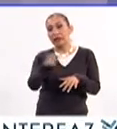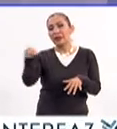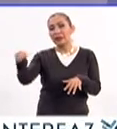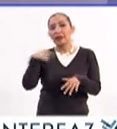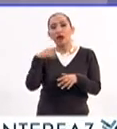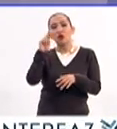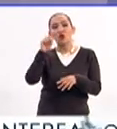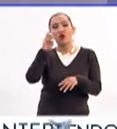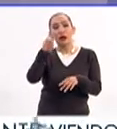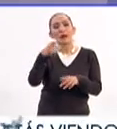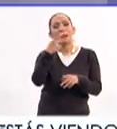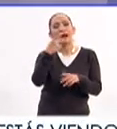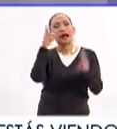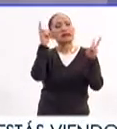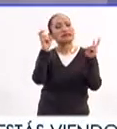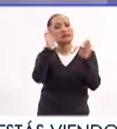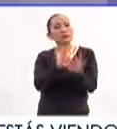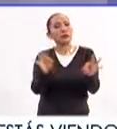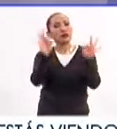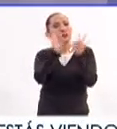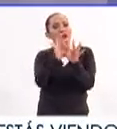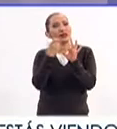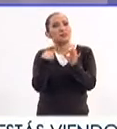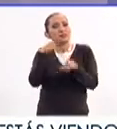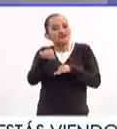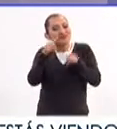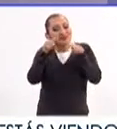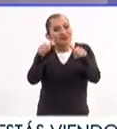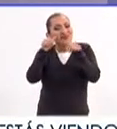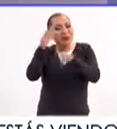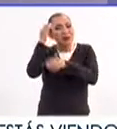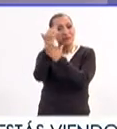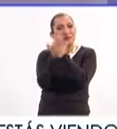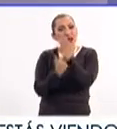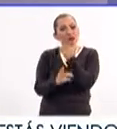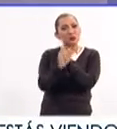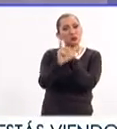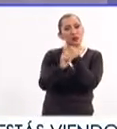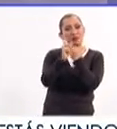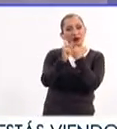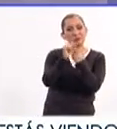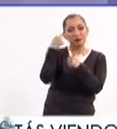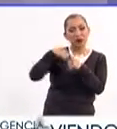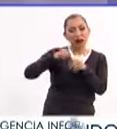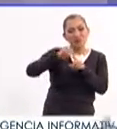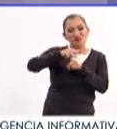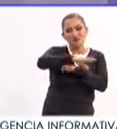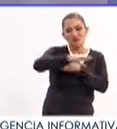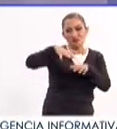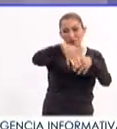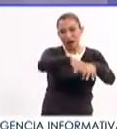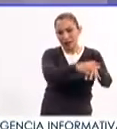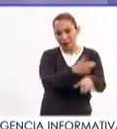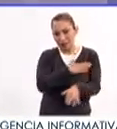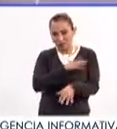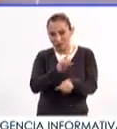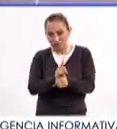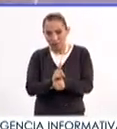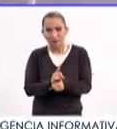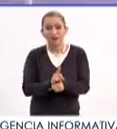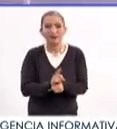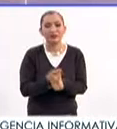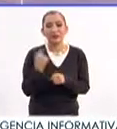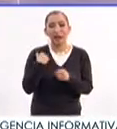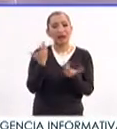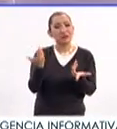la importancia de trabajar por frenar el cambio climático y su impacto en los océanos. Doctor, muy buenos días. Pues ha